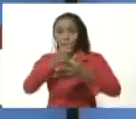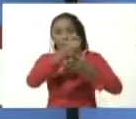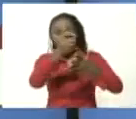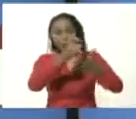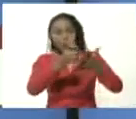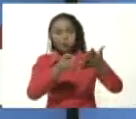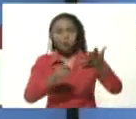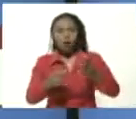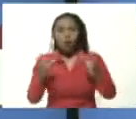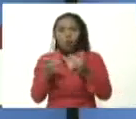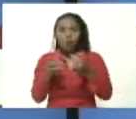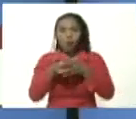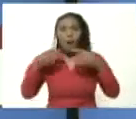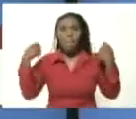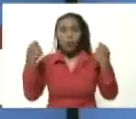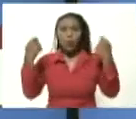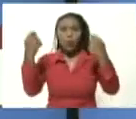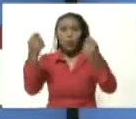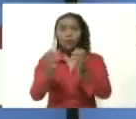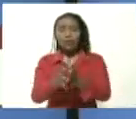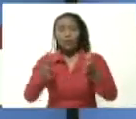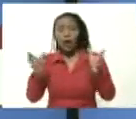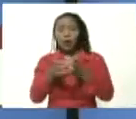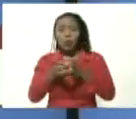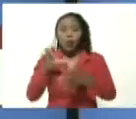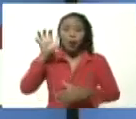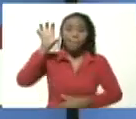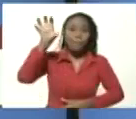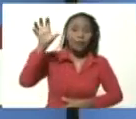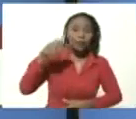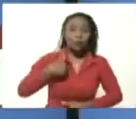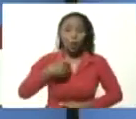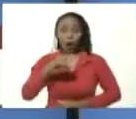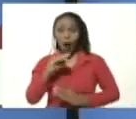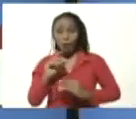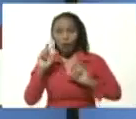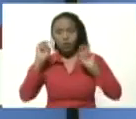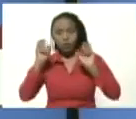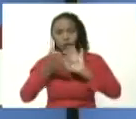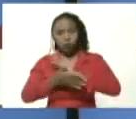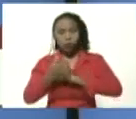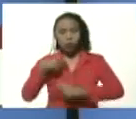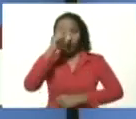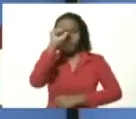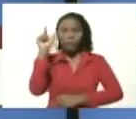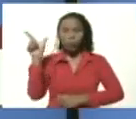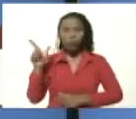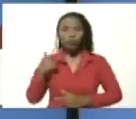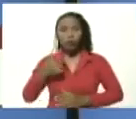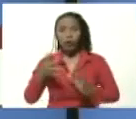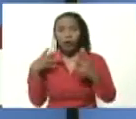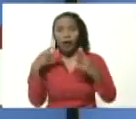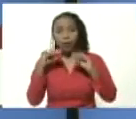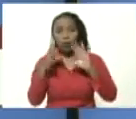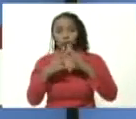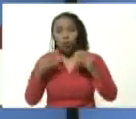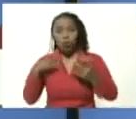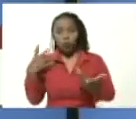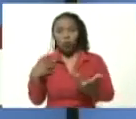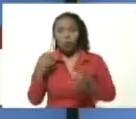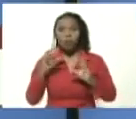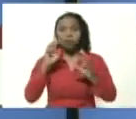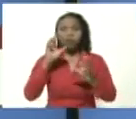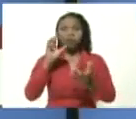desde el comando de campaña, el Gran Polo Patriótico, y hablo por el PSUV, pero estoy seguro que hablo por todos los compañeros de los partidos